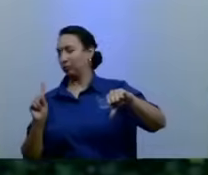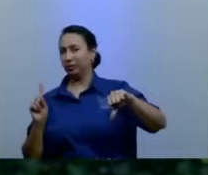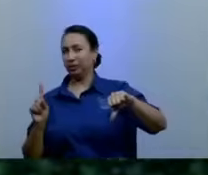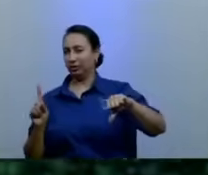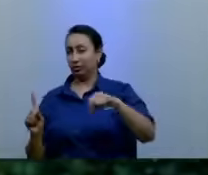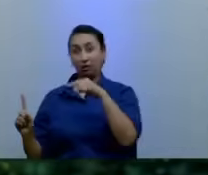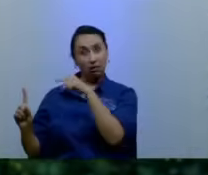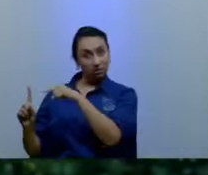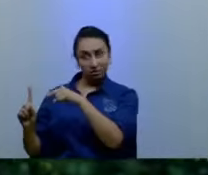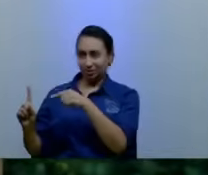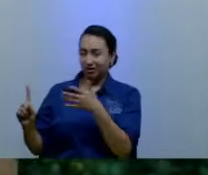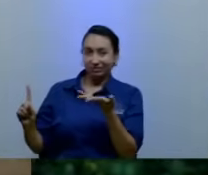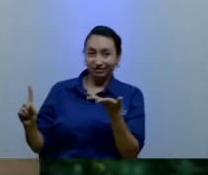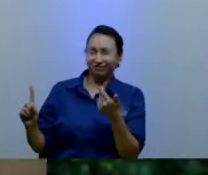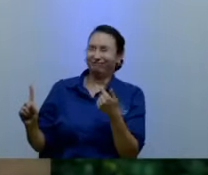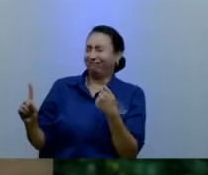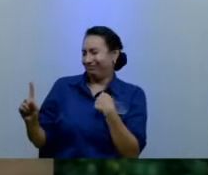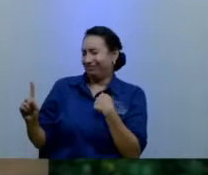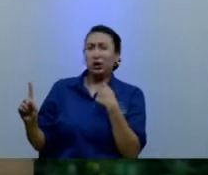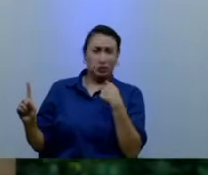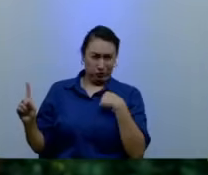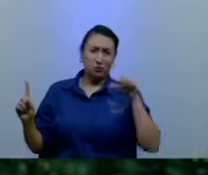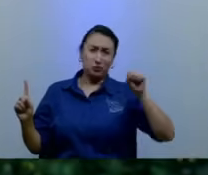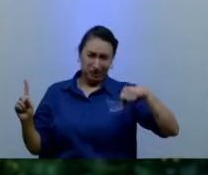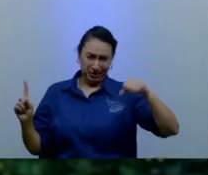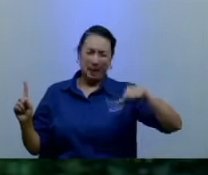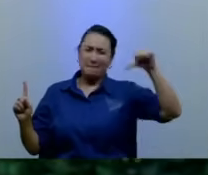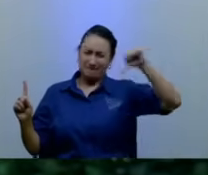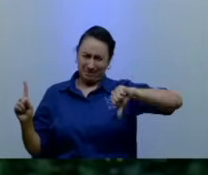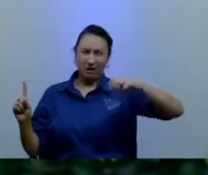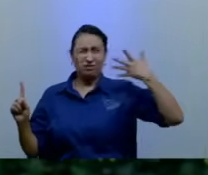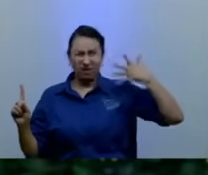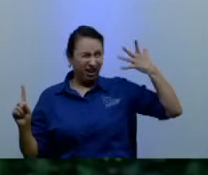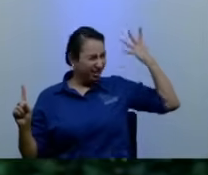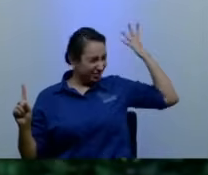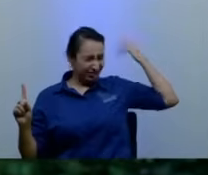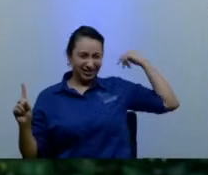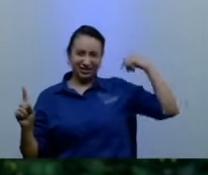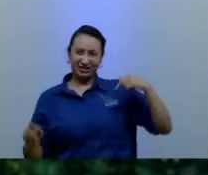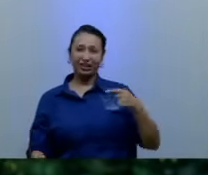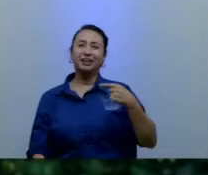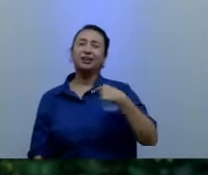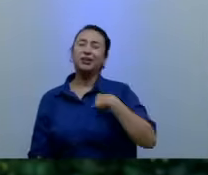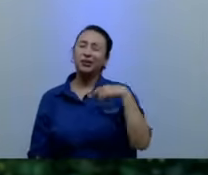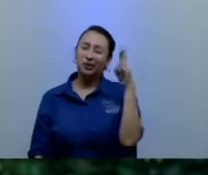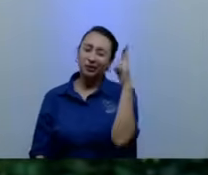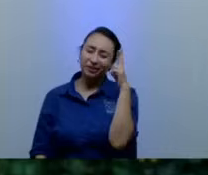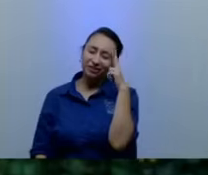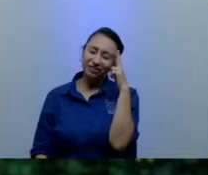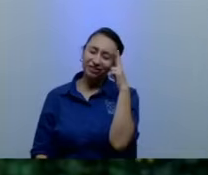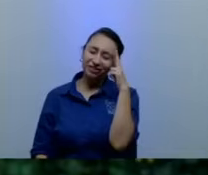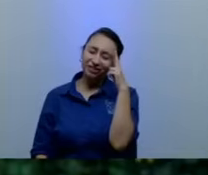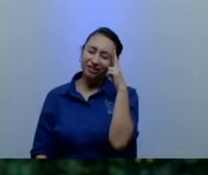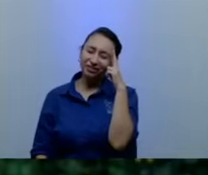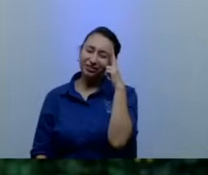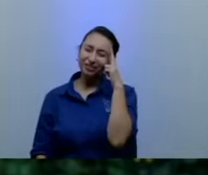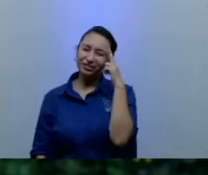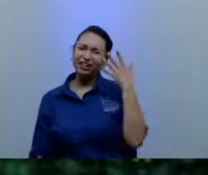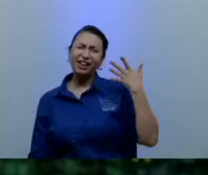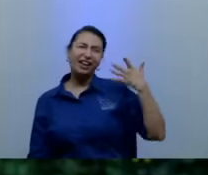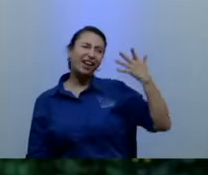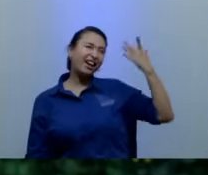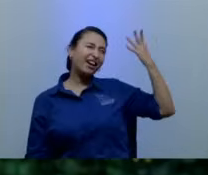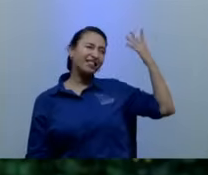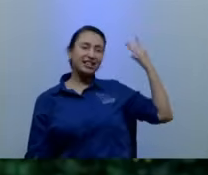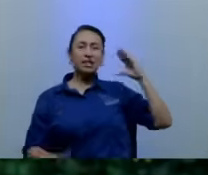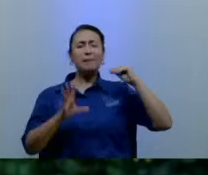testificándole a alguna persona alguna vez, que teníamos alguna cercanía, estaba testificando de Cristo.